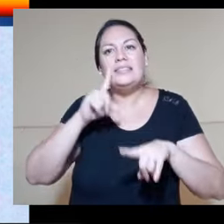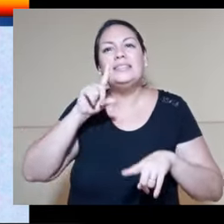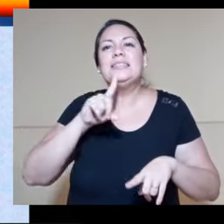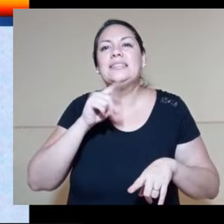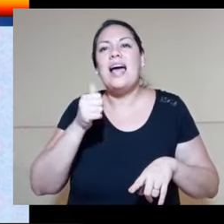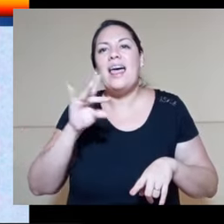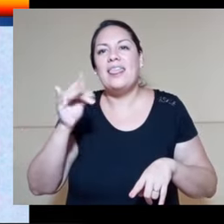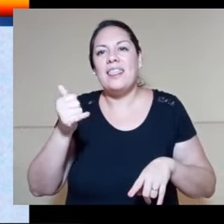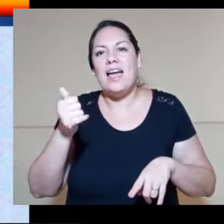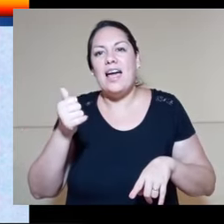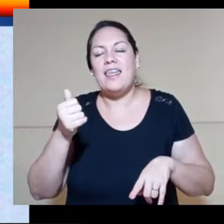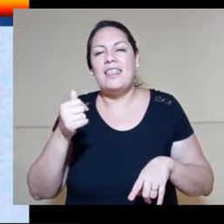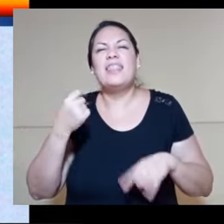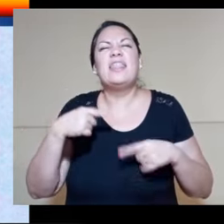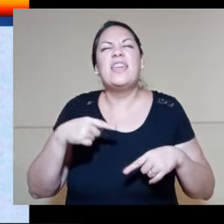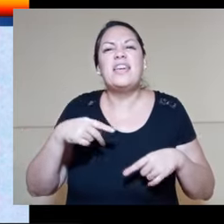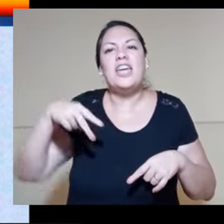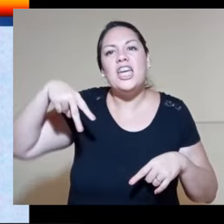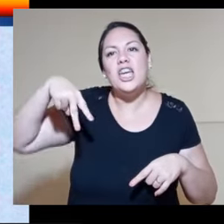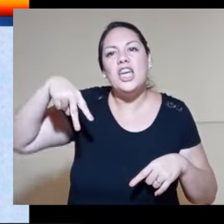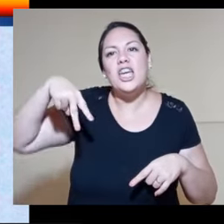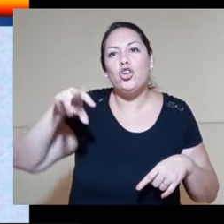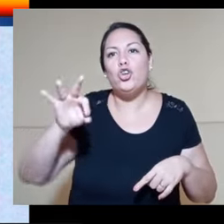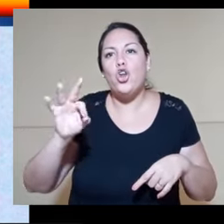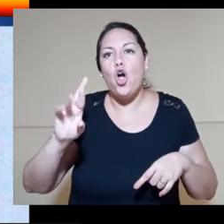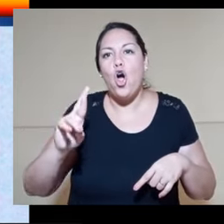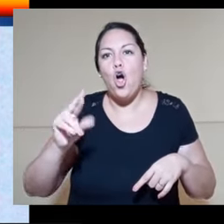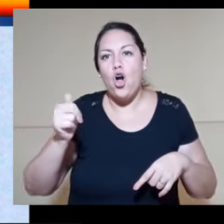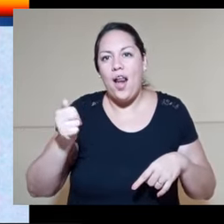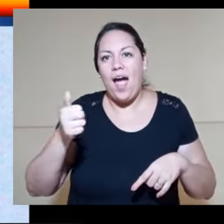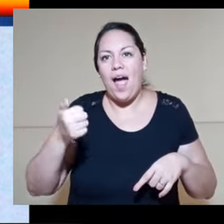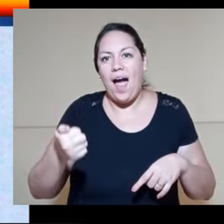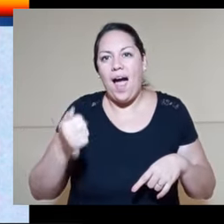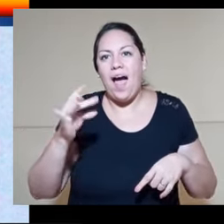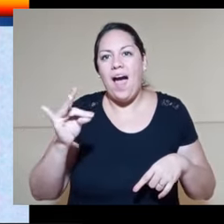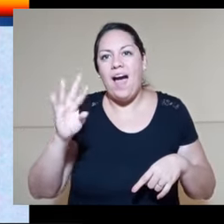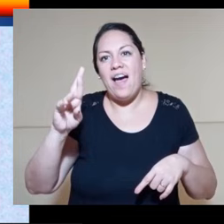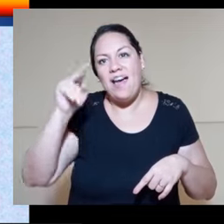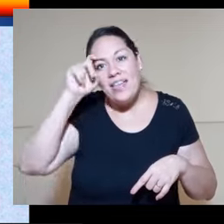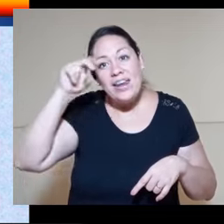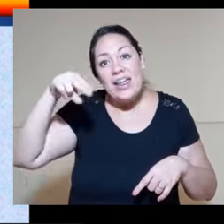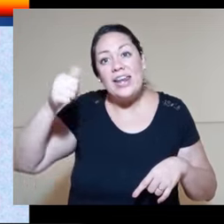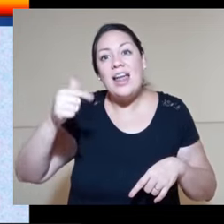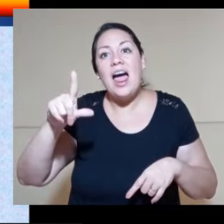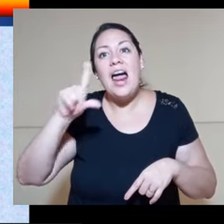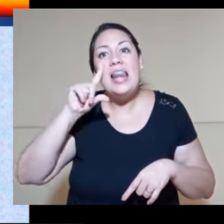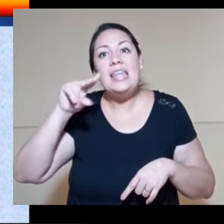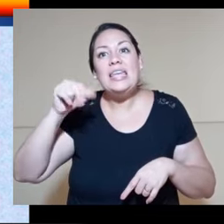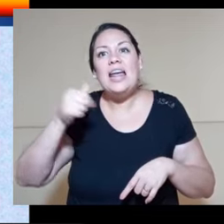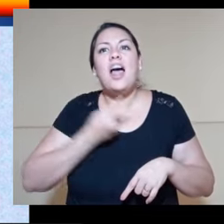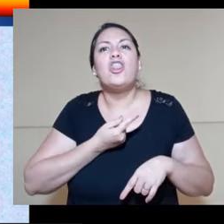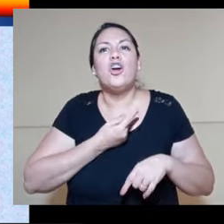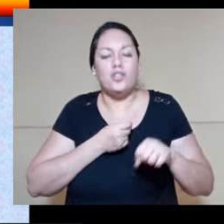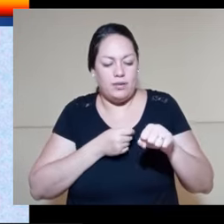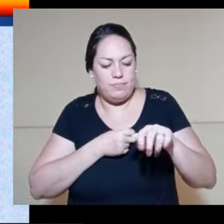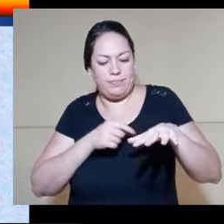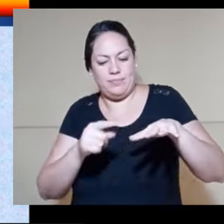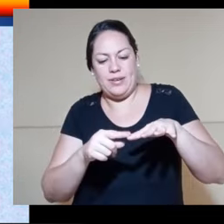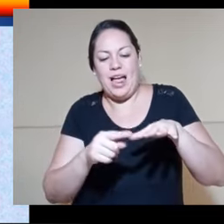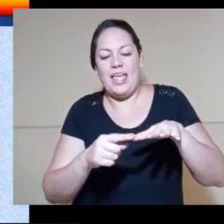por una gran concentración de noradrenalina en los terminales